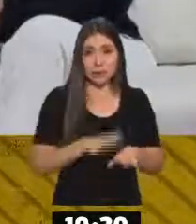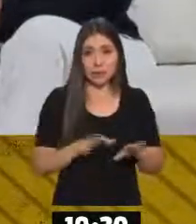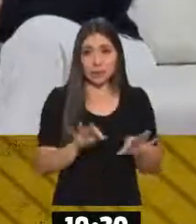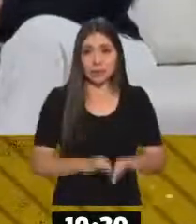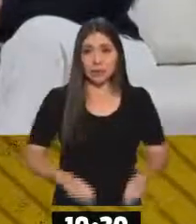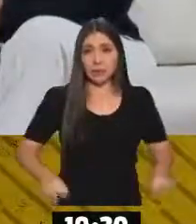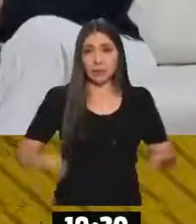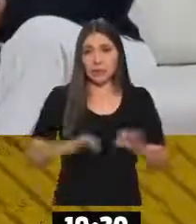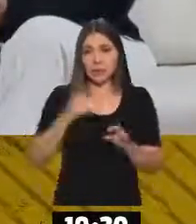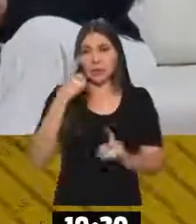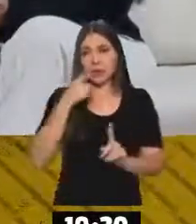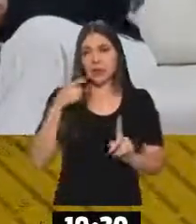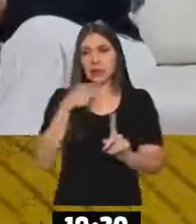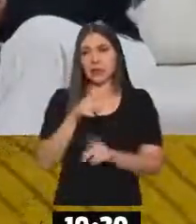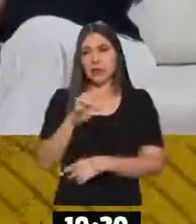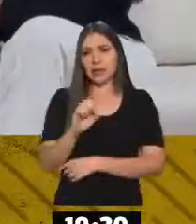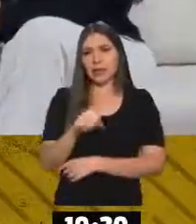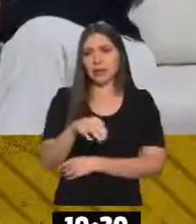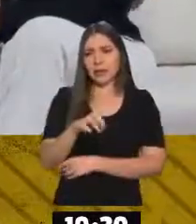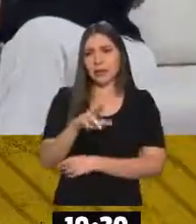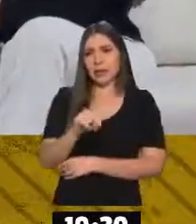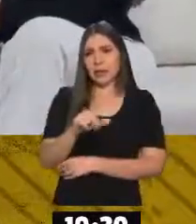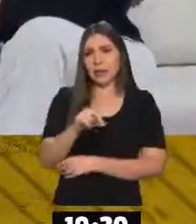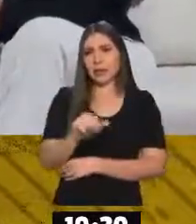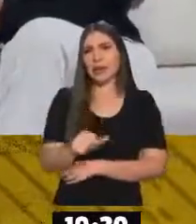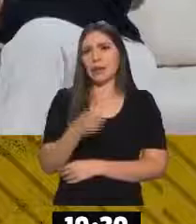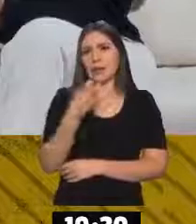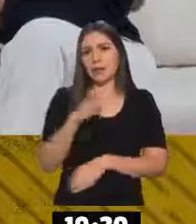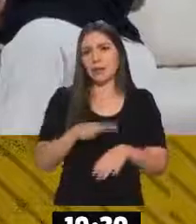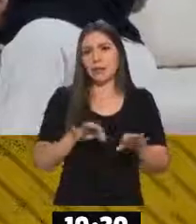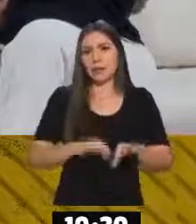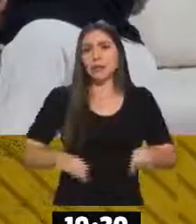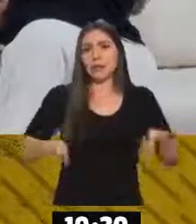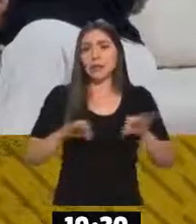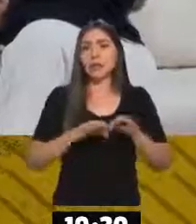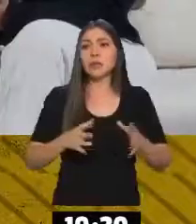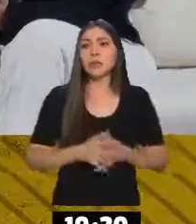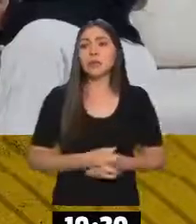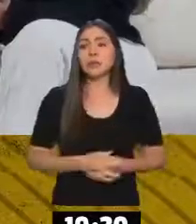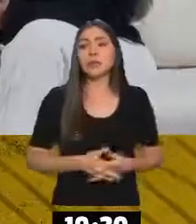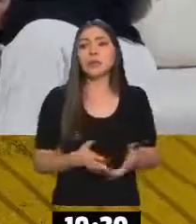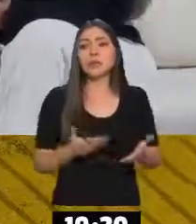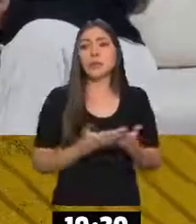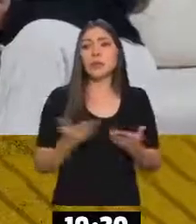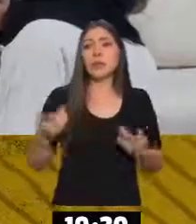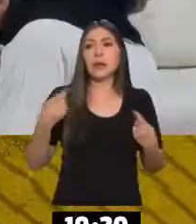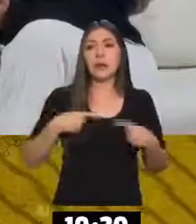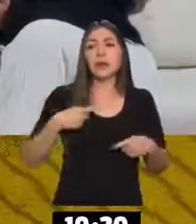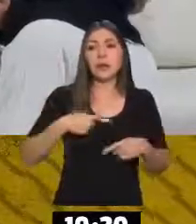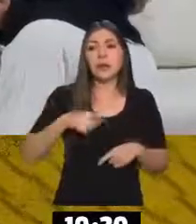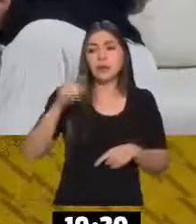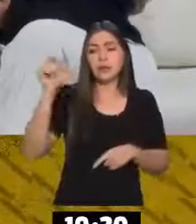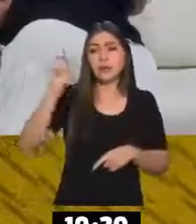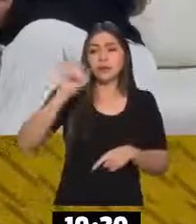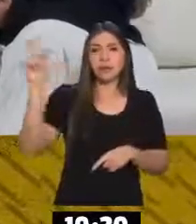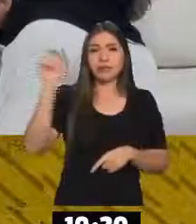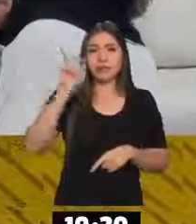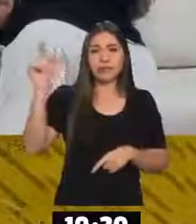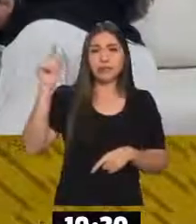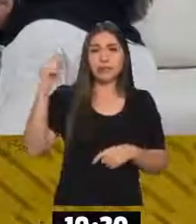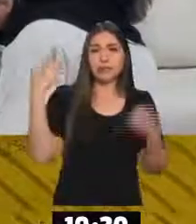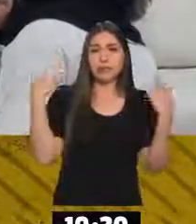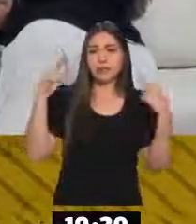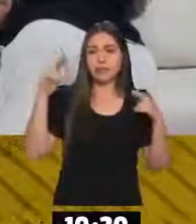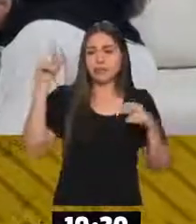para Esmeralda de Luna. Sí, te acerca. Donde no podría yo traer los mejores coaching, sino realmente creo que era